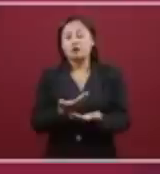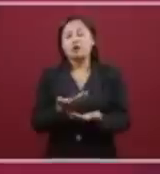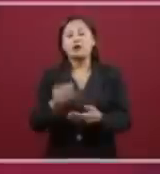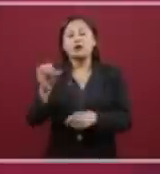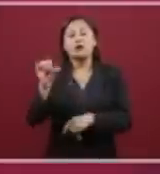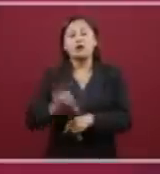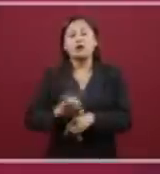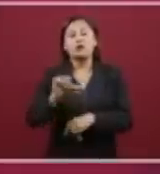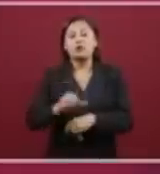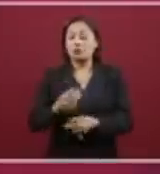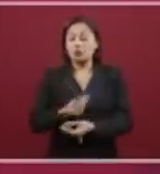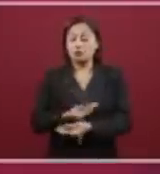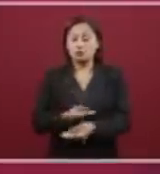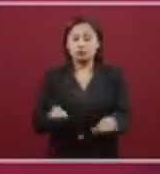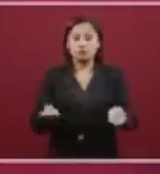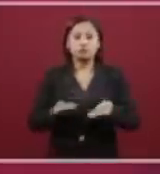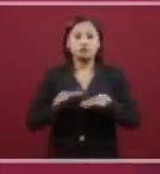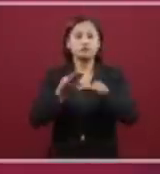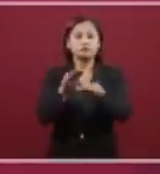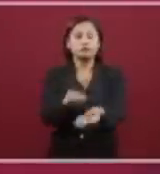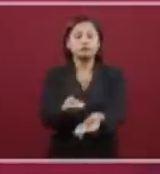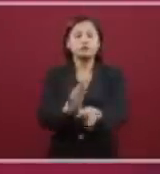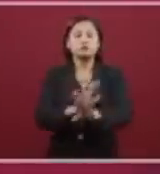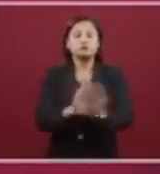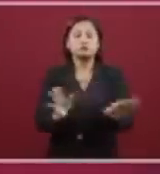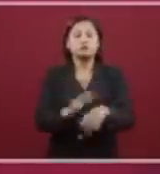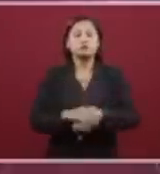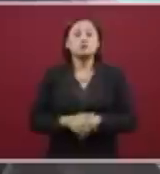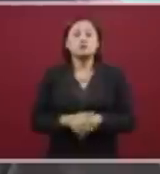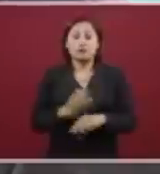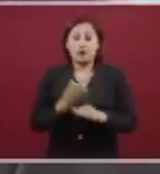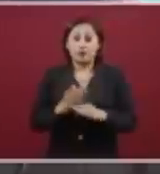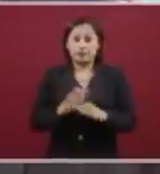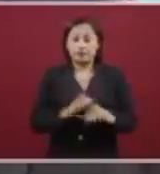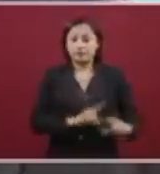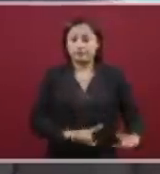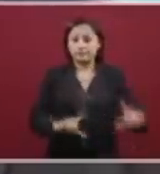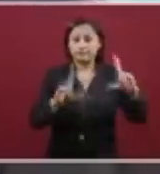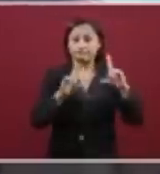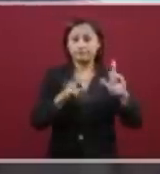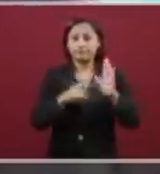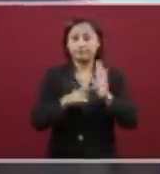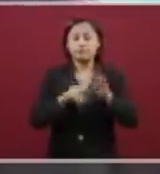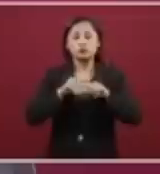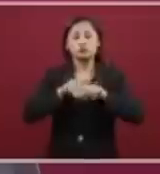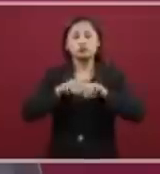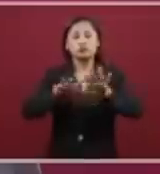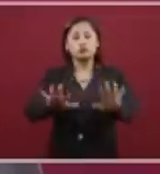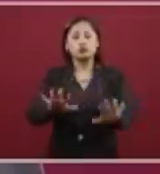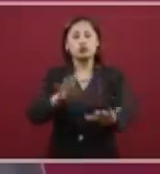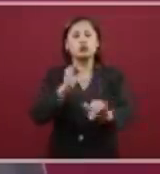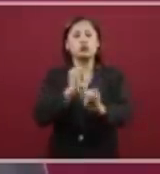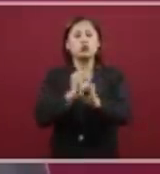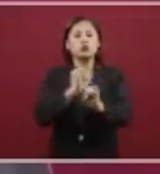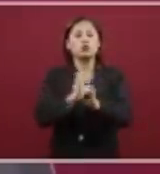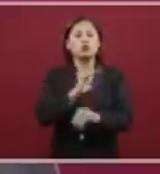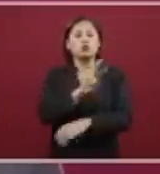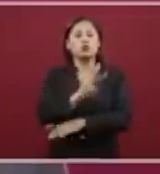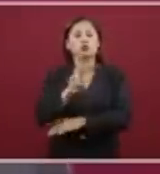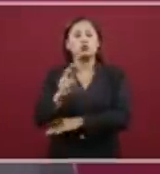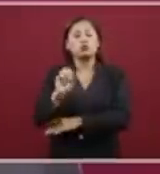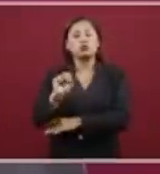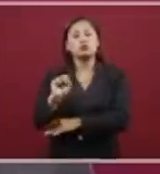a la disposición de ustedes en lo que acabamos de presentar en la página de la salud área de comunicaciones y